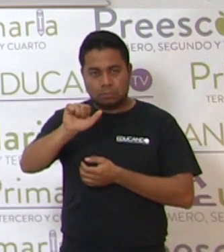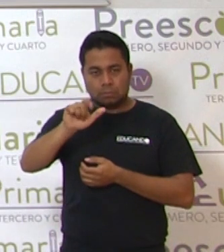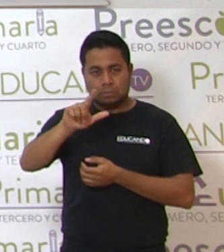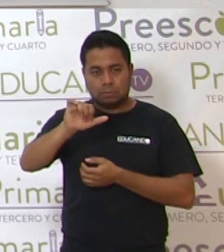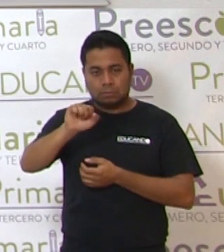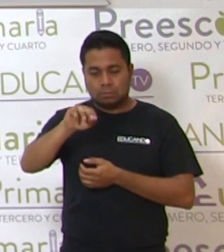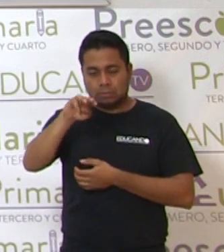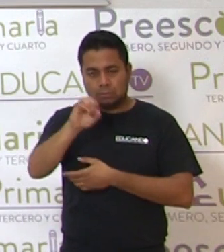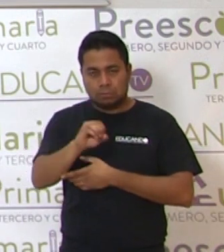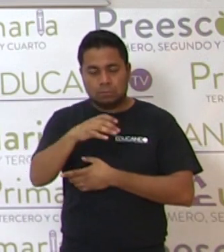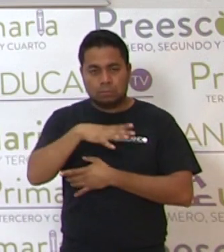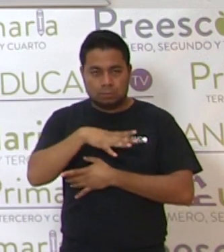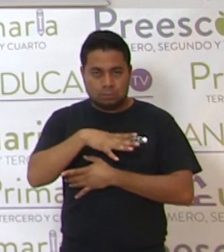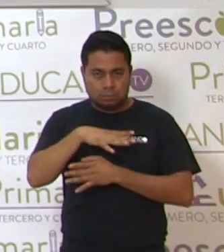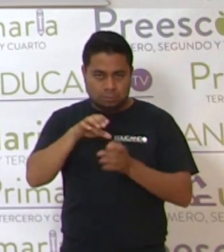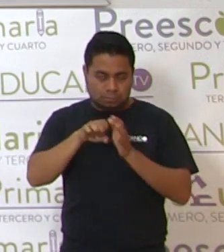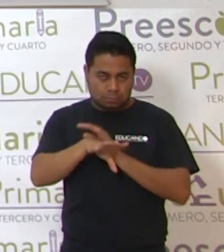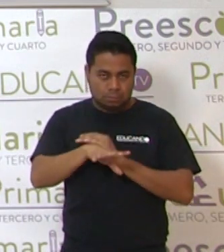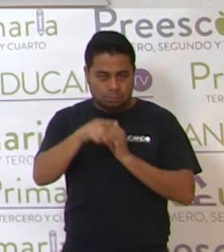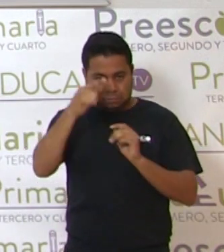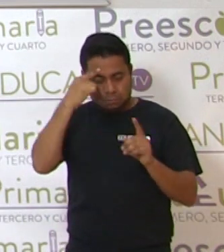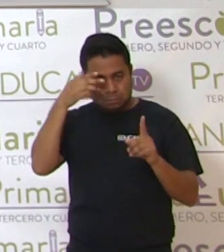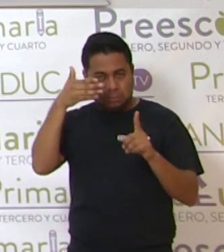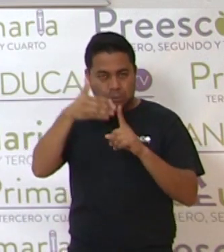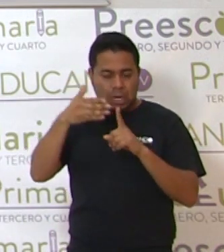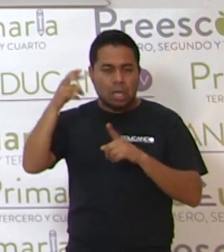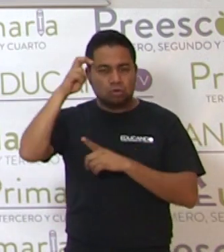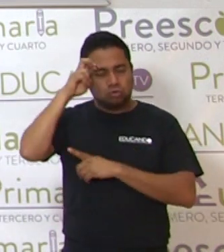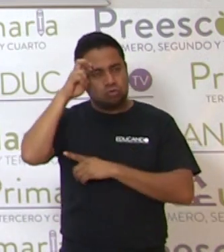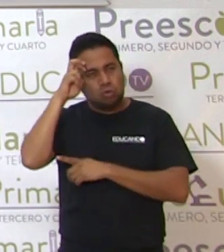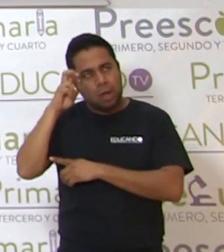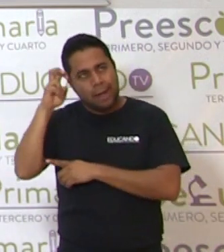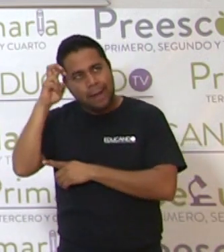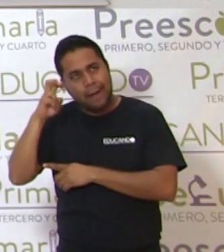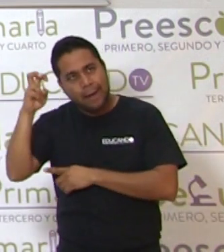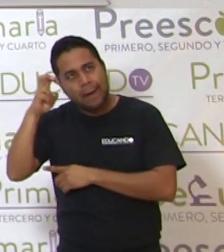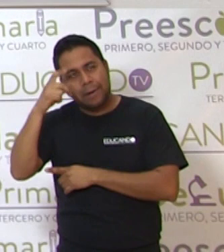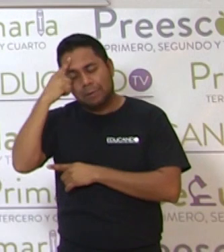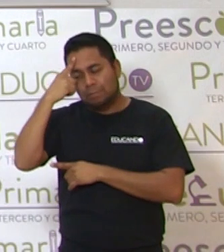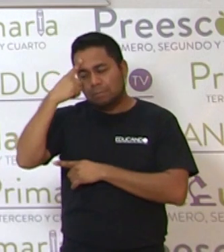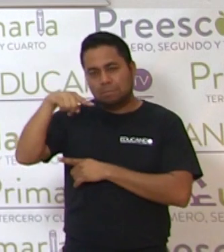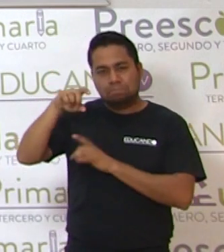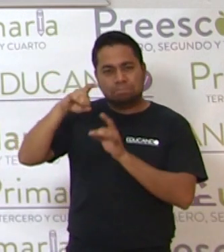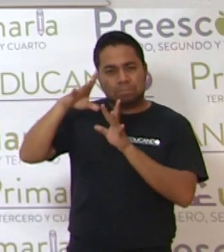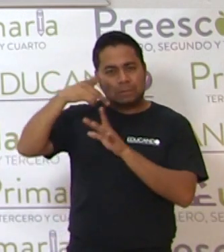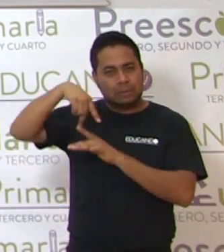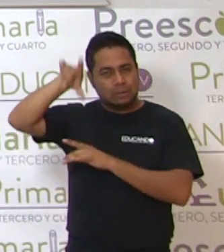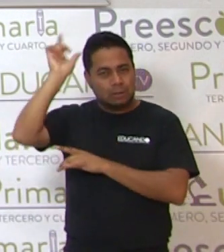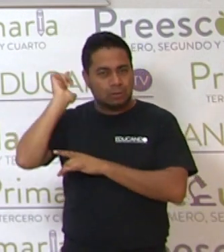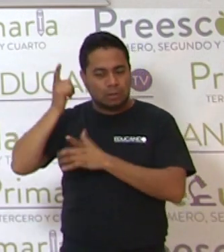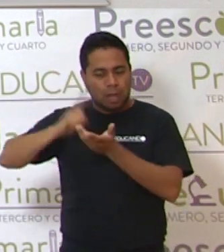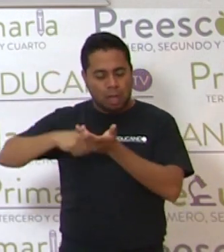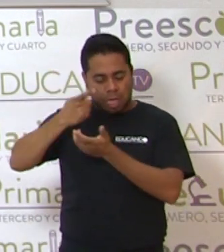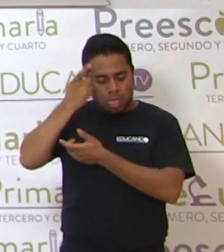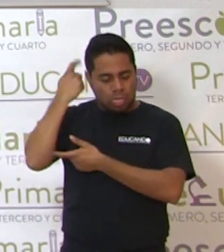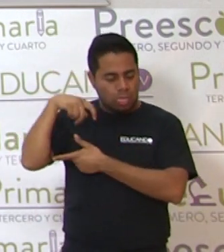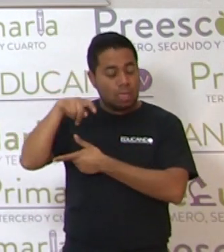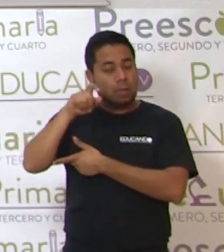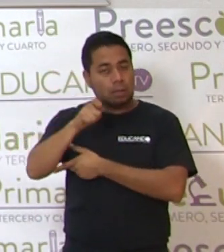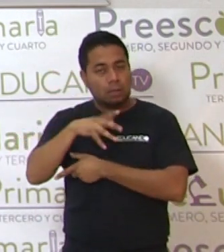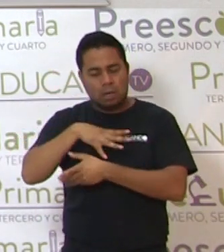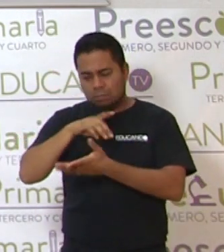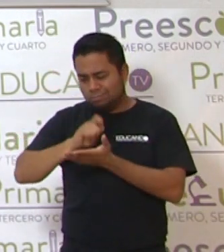que está enfocado en los sueños, la locura, el inconsciente. La escritura